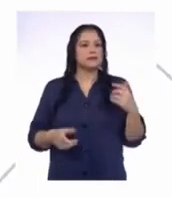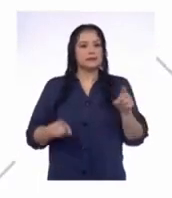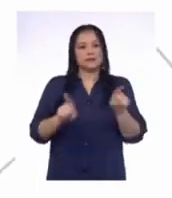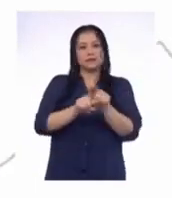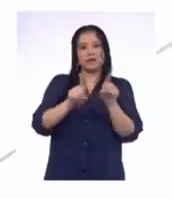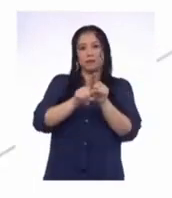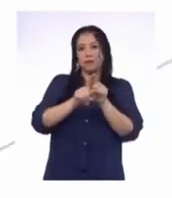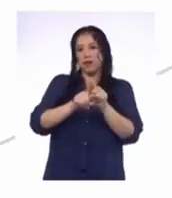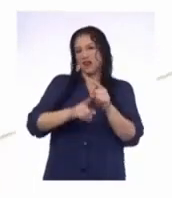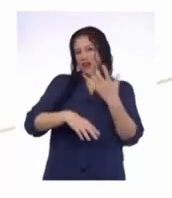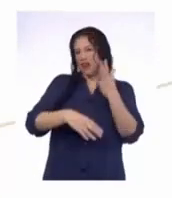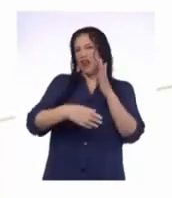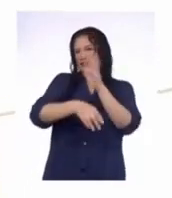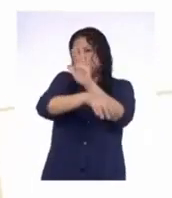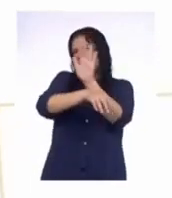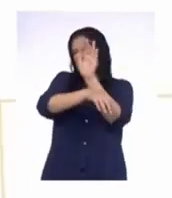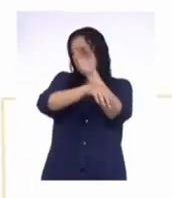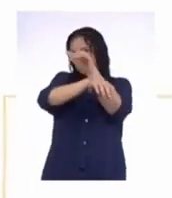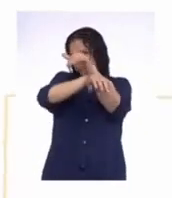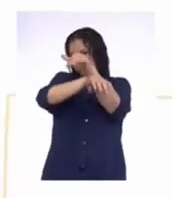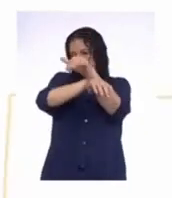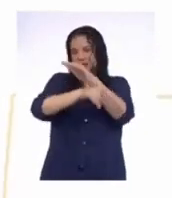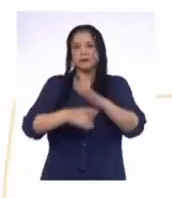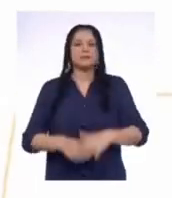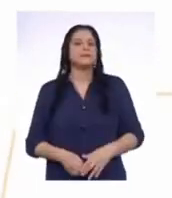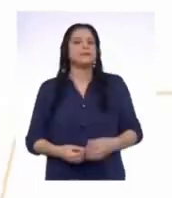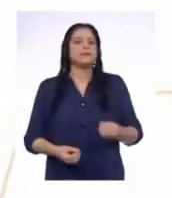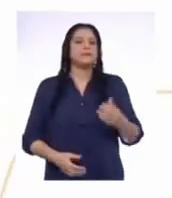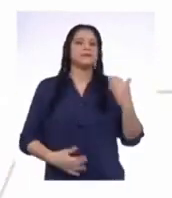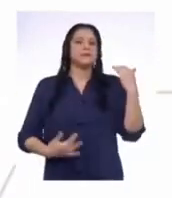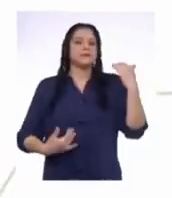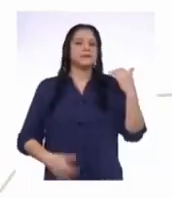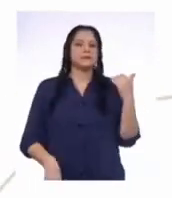En la merienda.